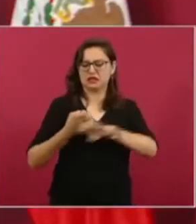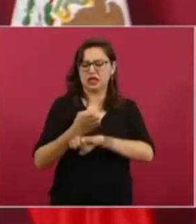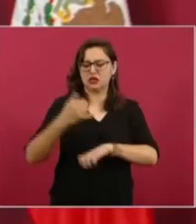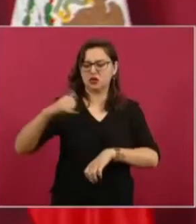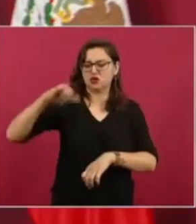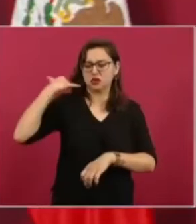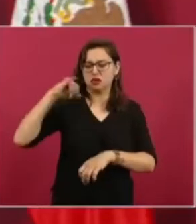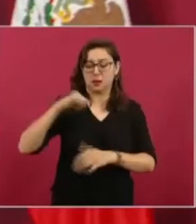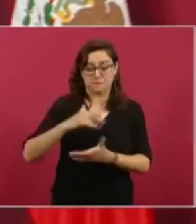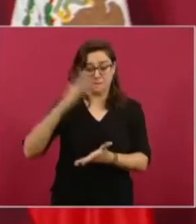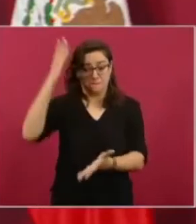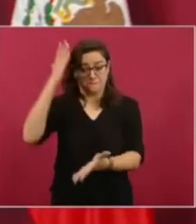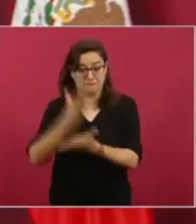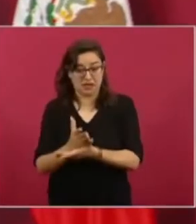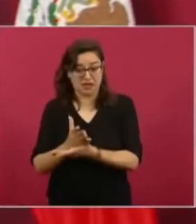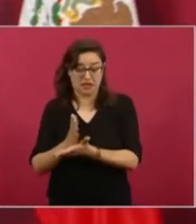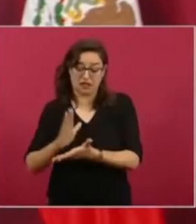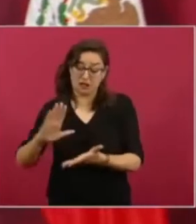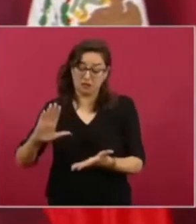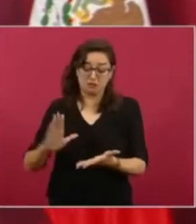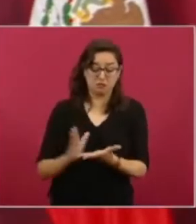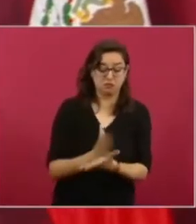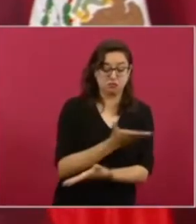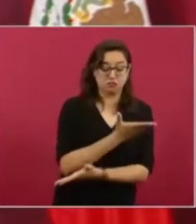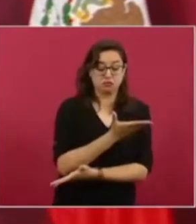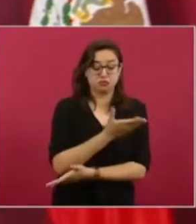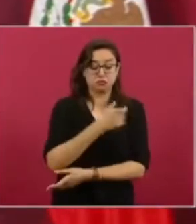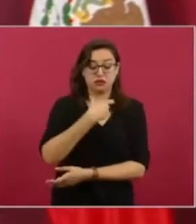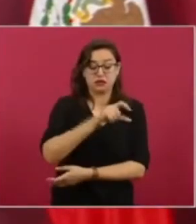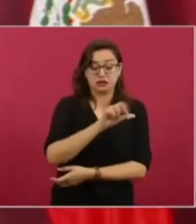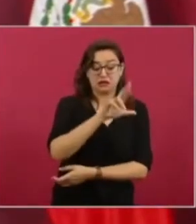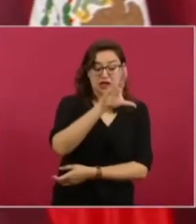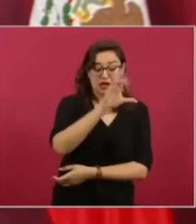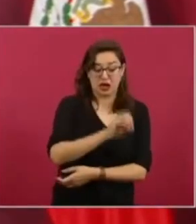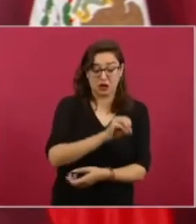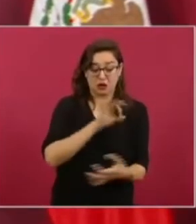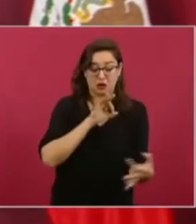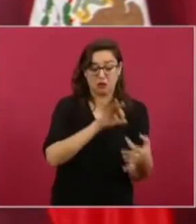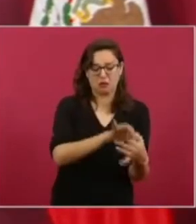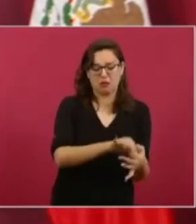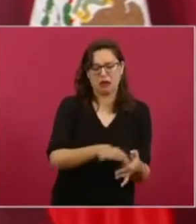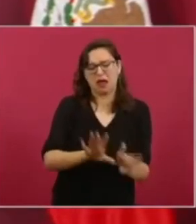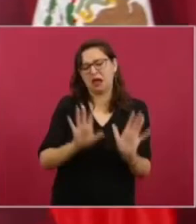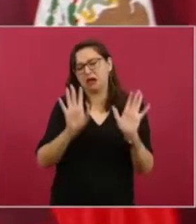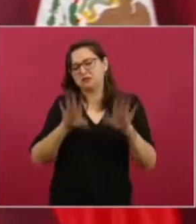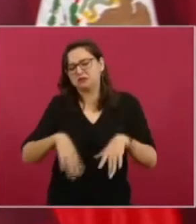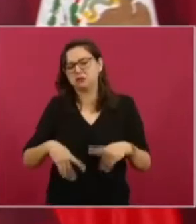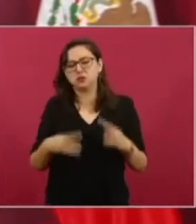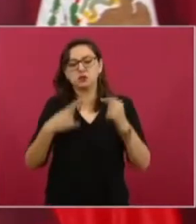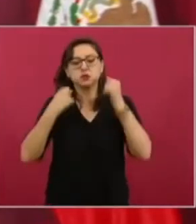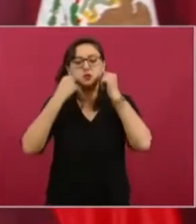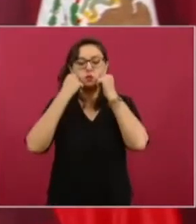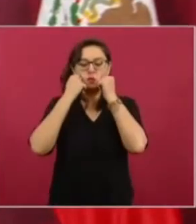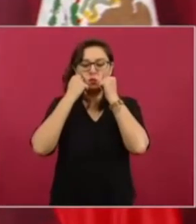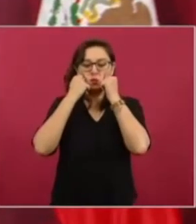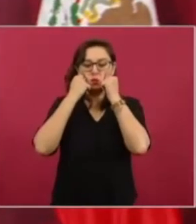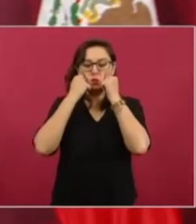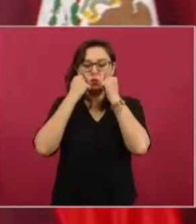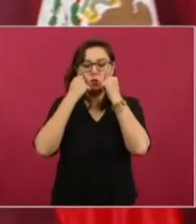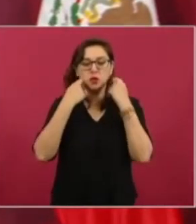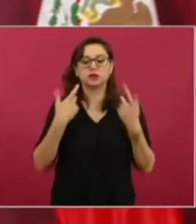Yucatán pasara a formar parte del territorio de Quintana Roo, porque además